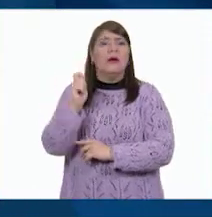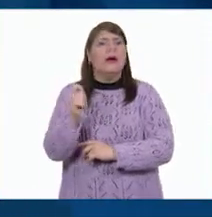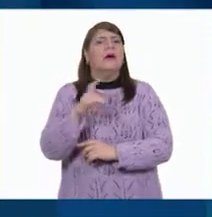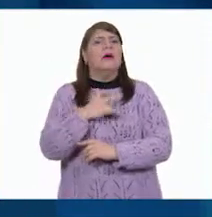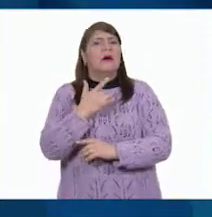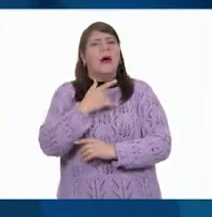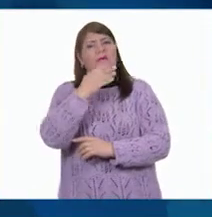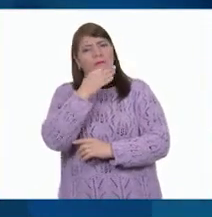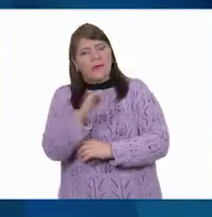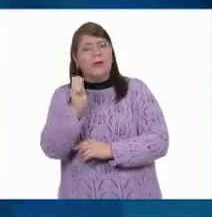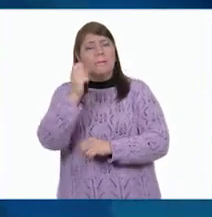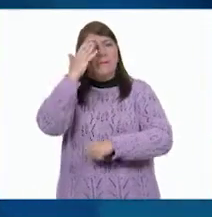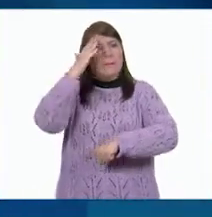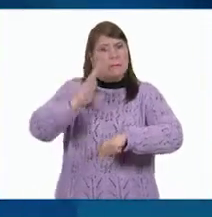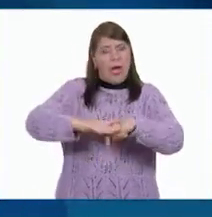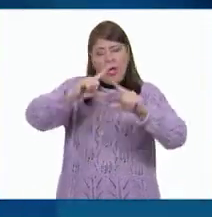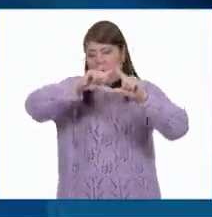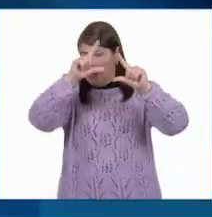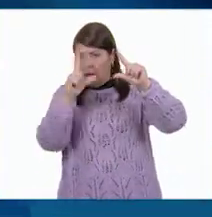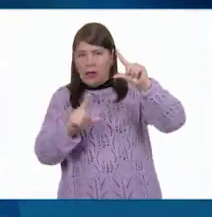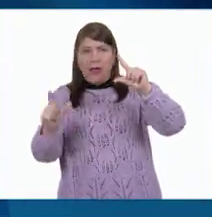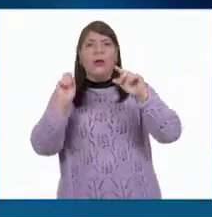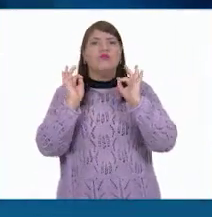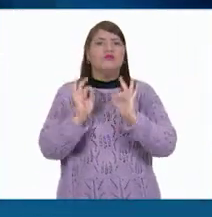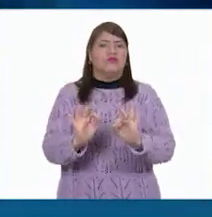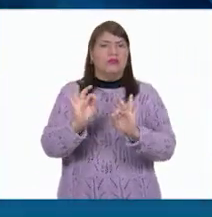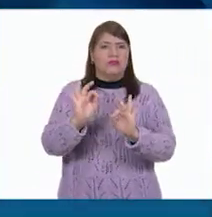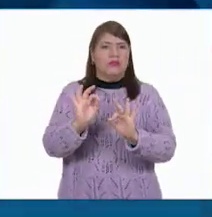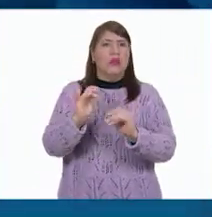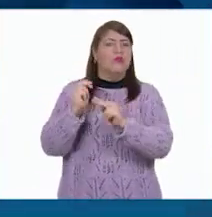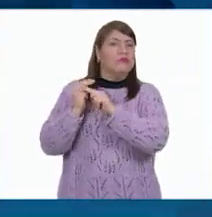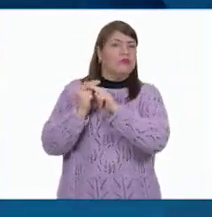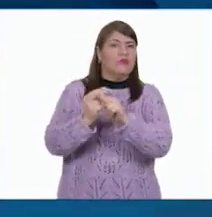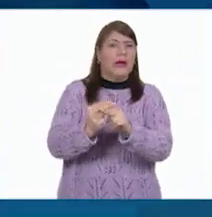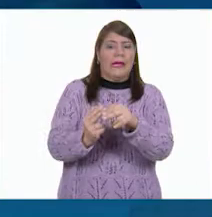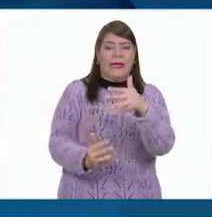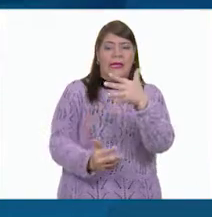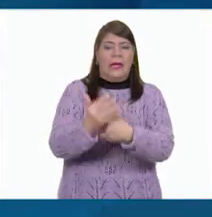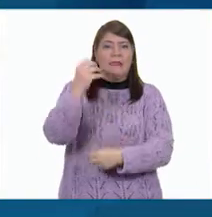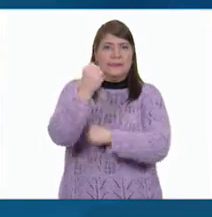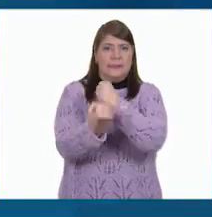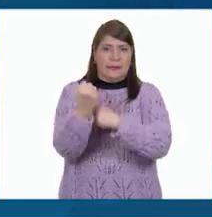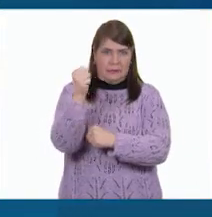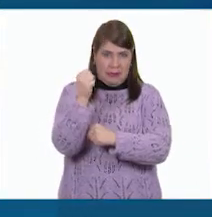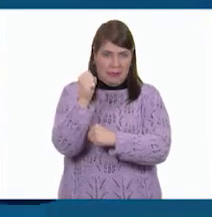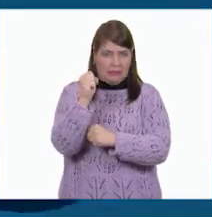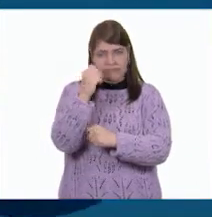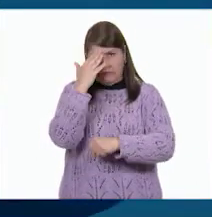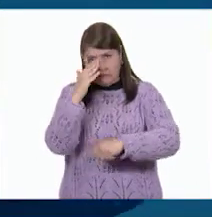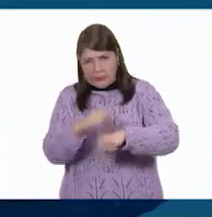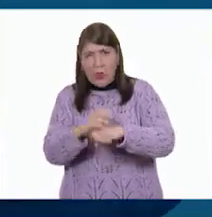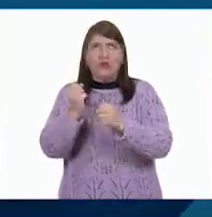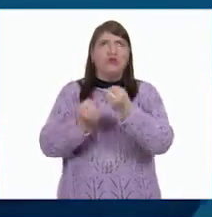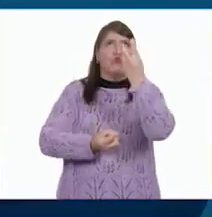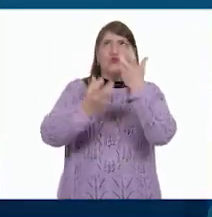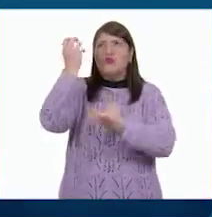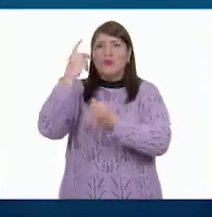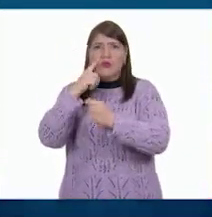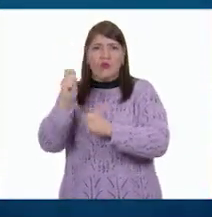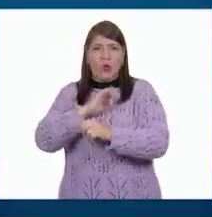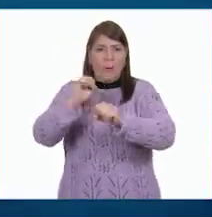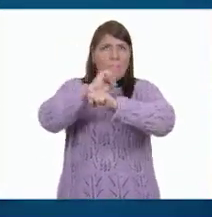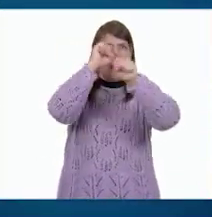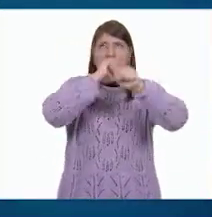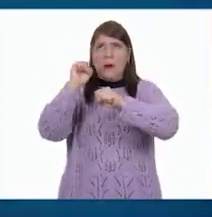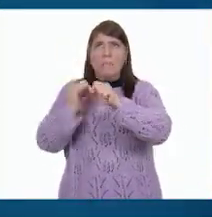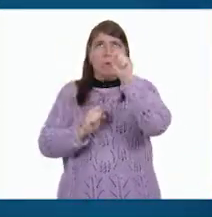programa, considerada la fiesta nacional por antonomasia, fue la del 15 de septiembre. Espectáculos de fuegos artificiales